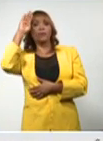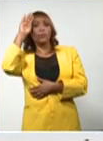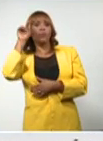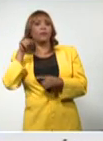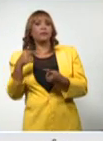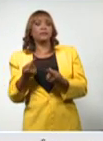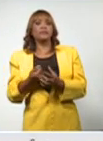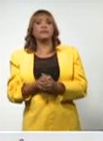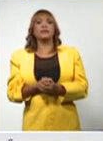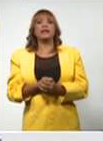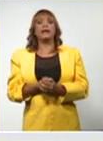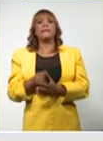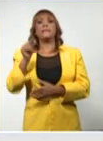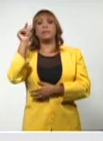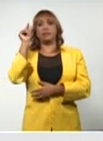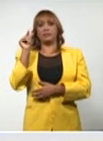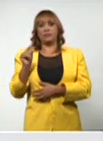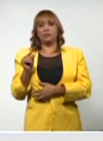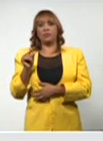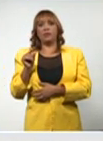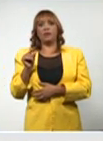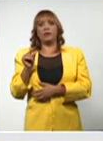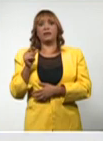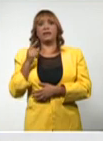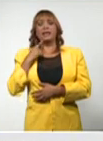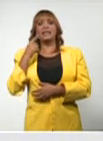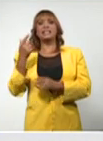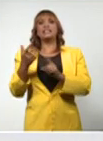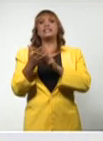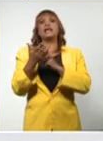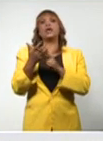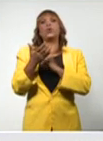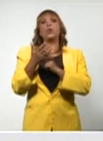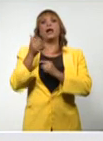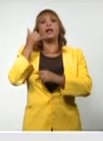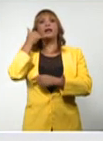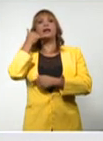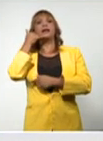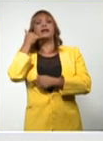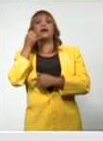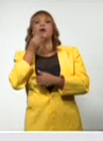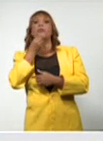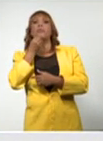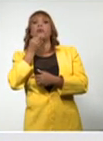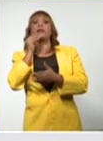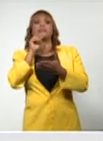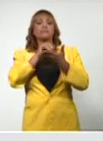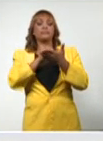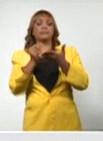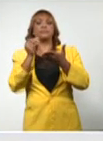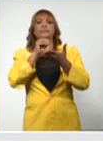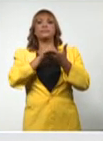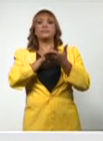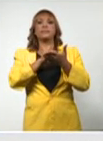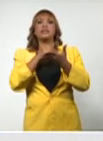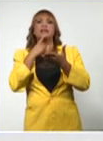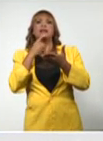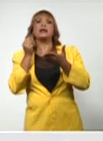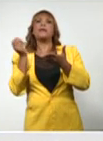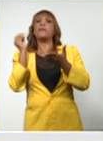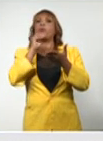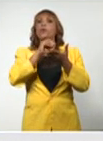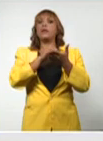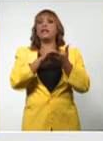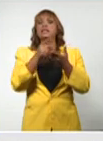que las personas desde su celular pues puedan notificar determinados síntomas,